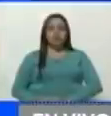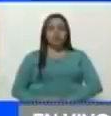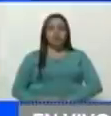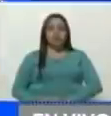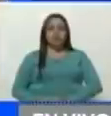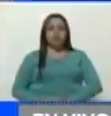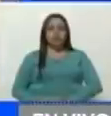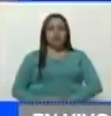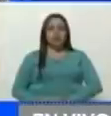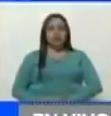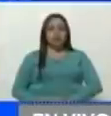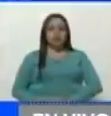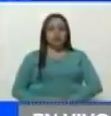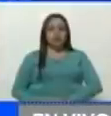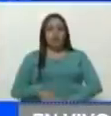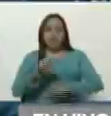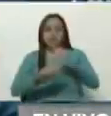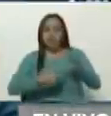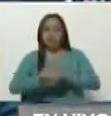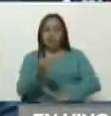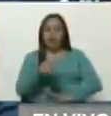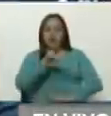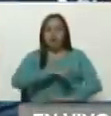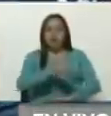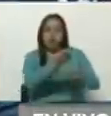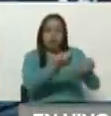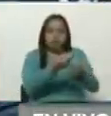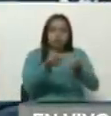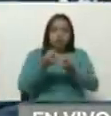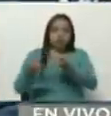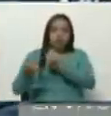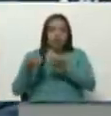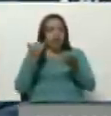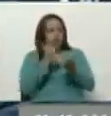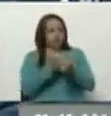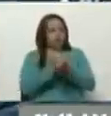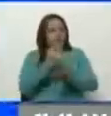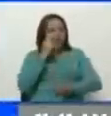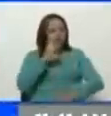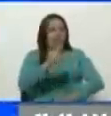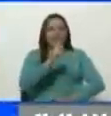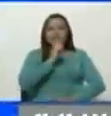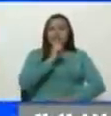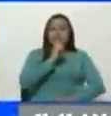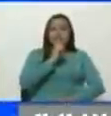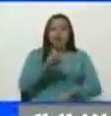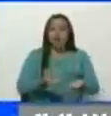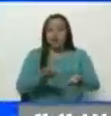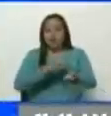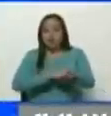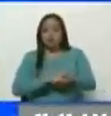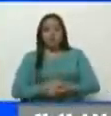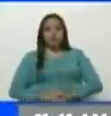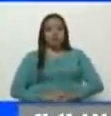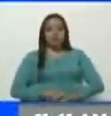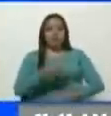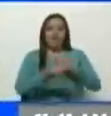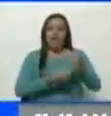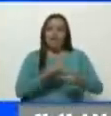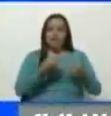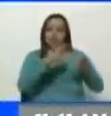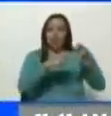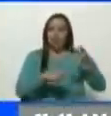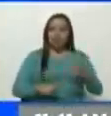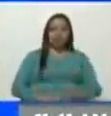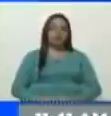de lo que eran, en gánsteres. Entonces, vean ustedes lo difícil, lo terrible, lo que es hacer ese tipo de cosas. Al